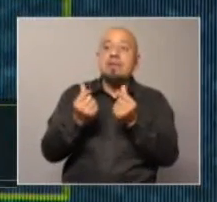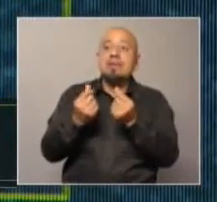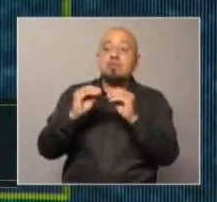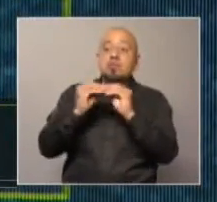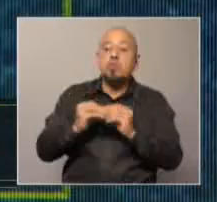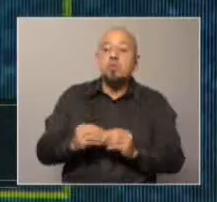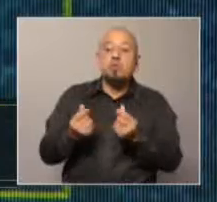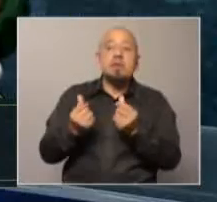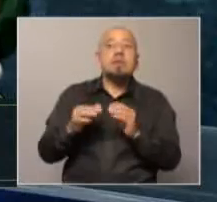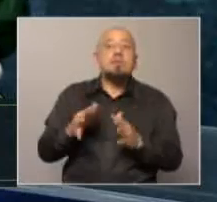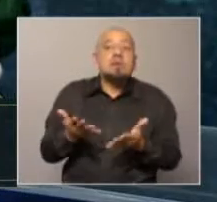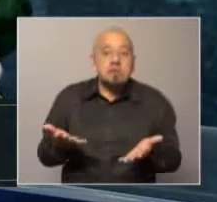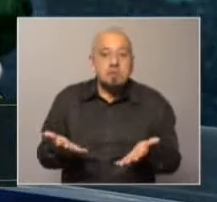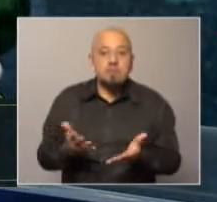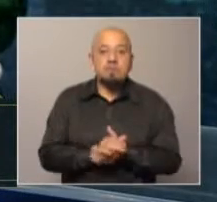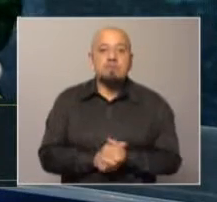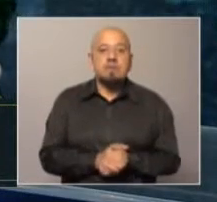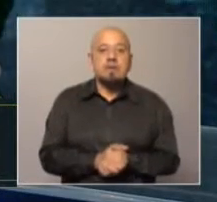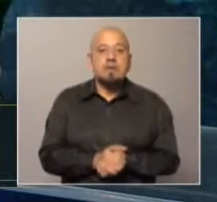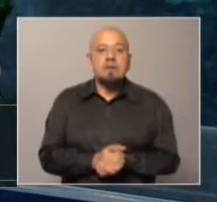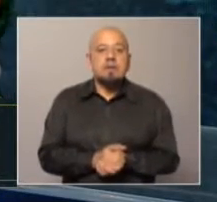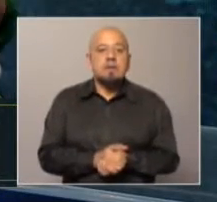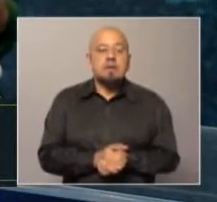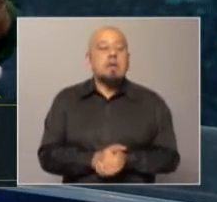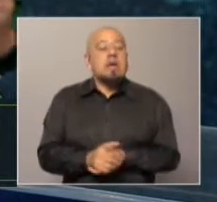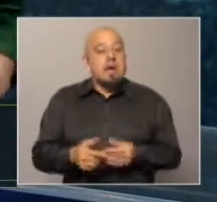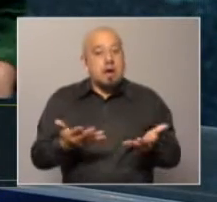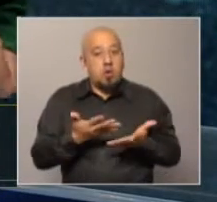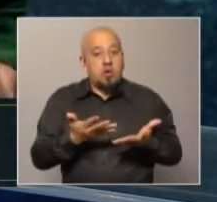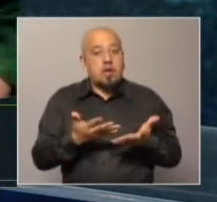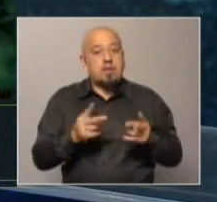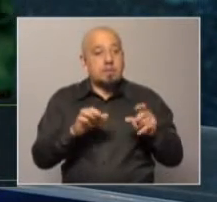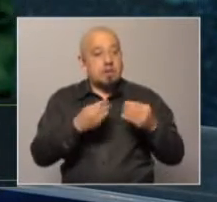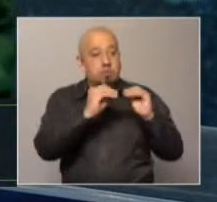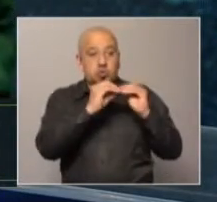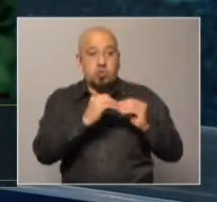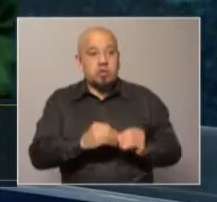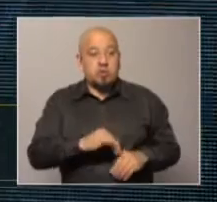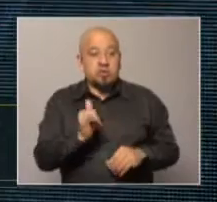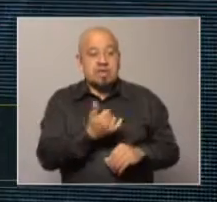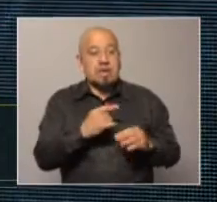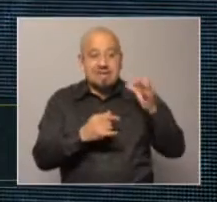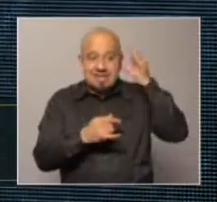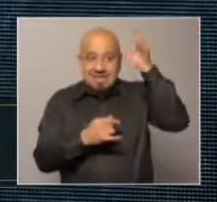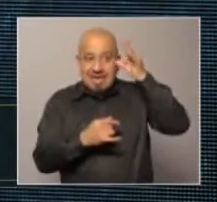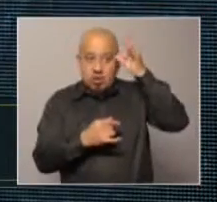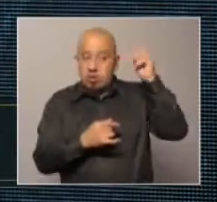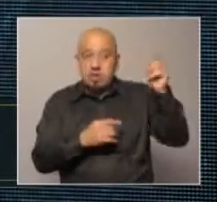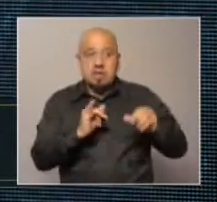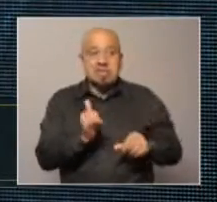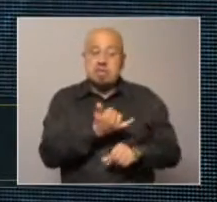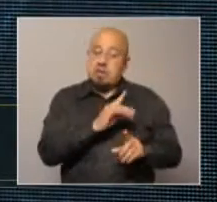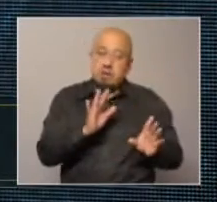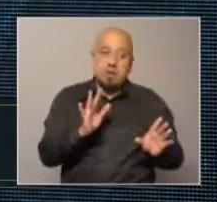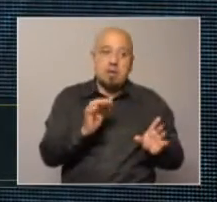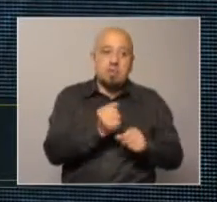presupuesto? Bueno, ahora, como sabemos, el presupuesto ya pasó por el Senado, ahora está a consideración de